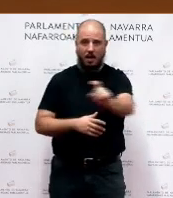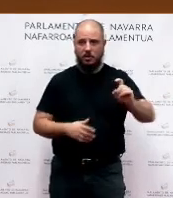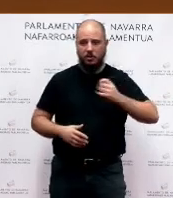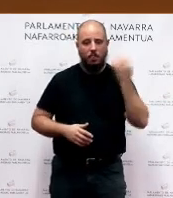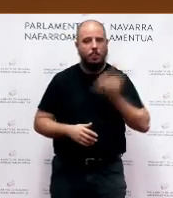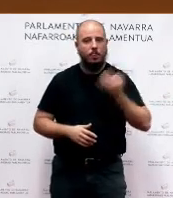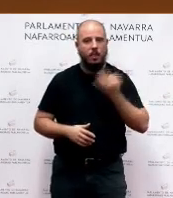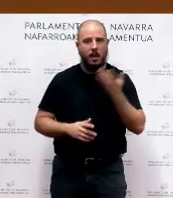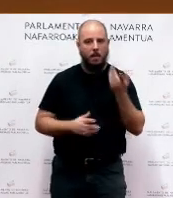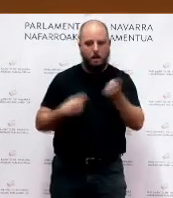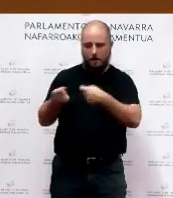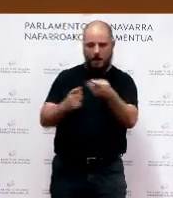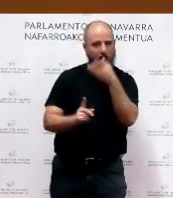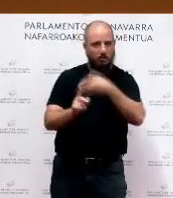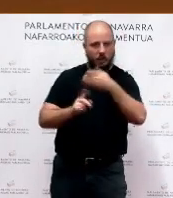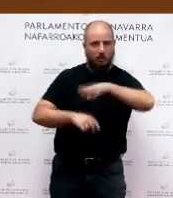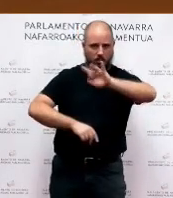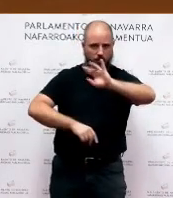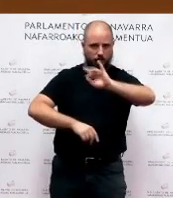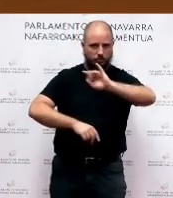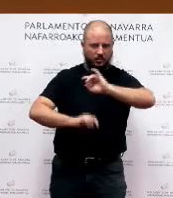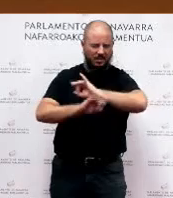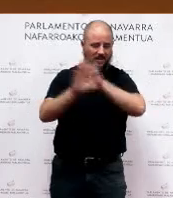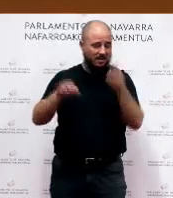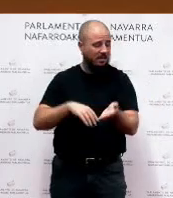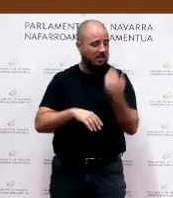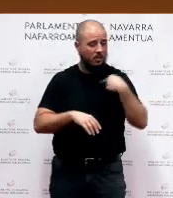mercado. Claro que sí. Y UPN lo ha hecho.